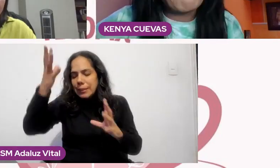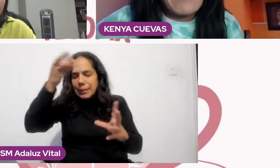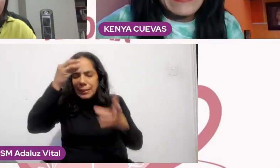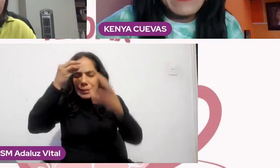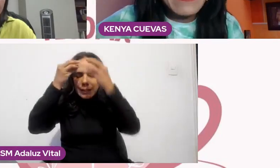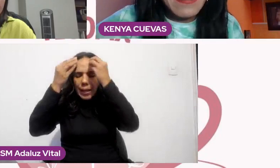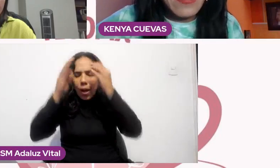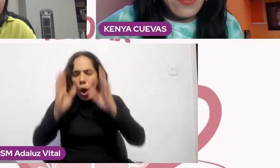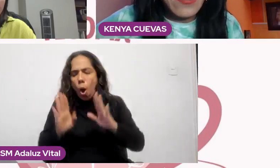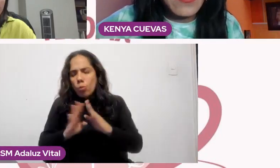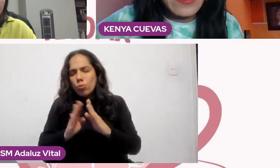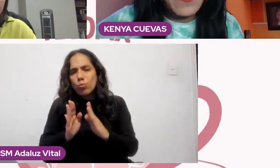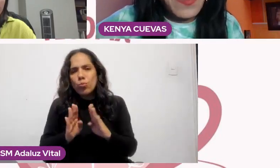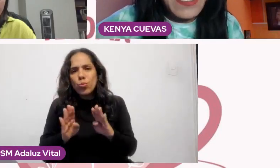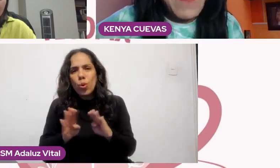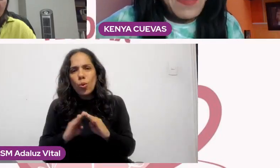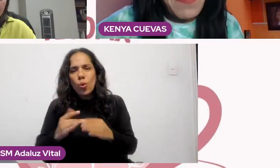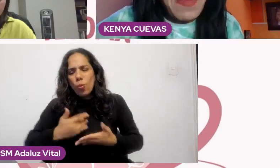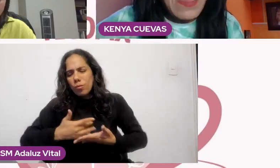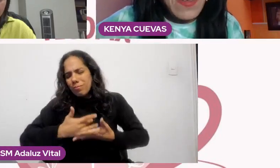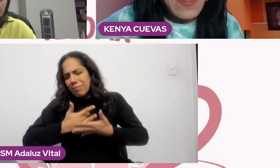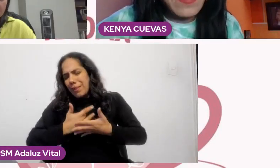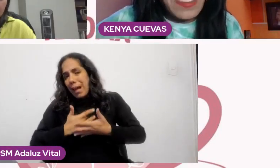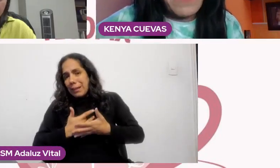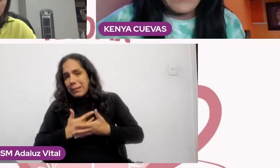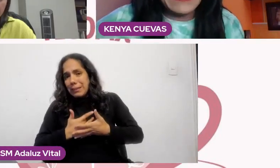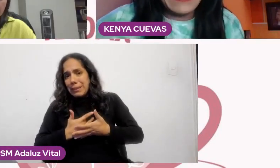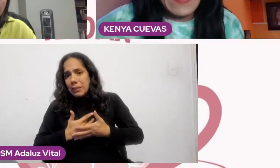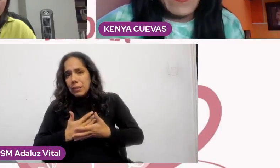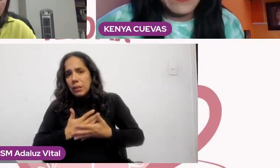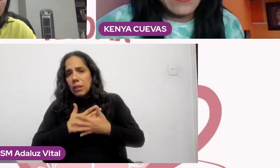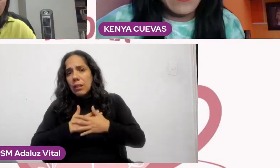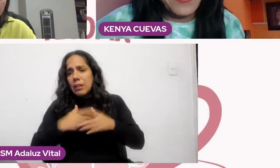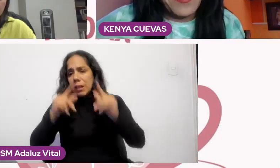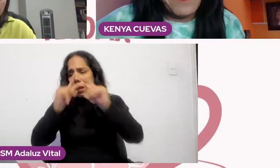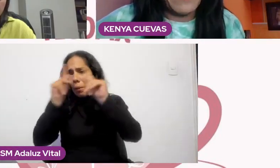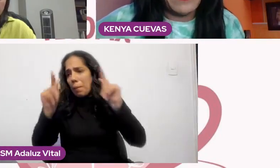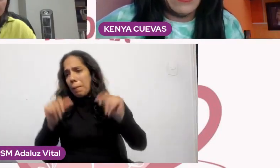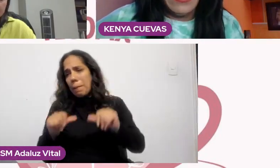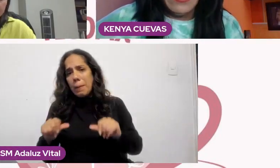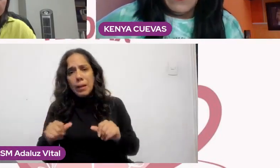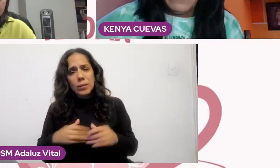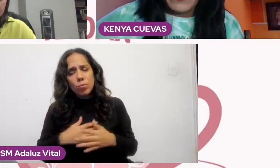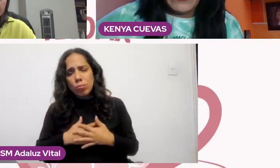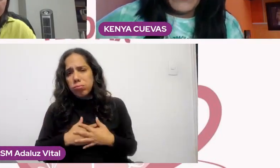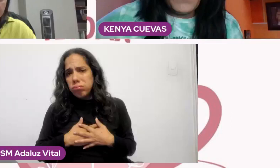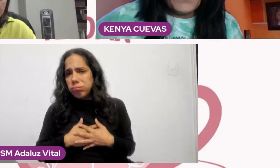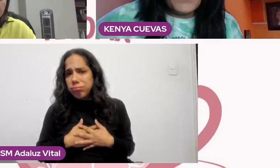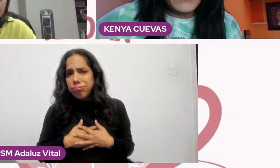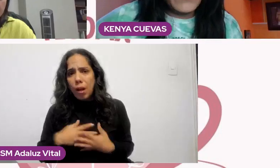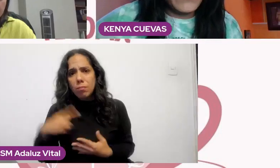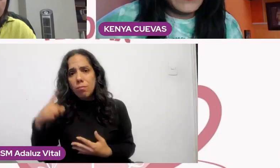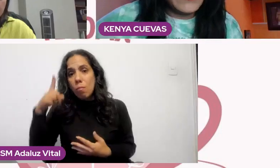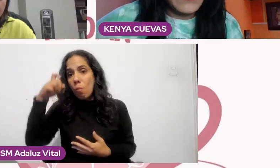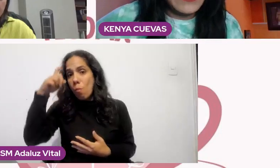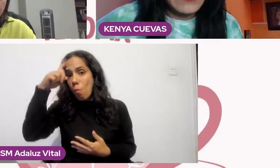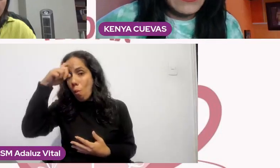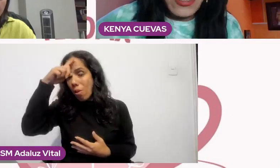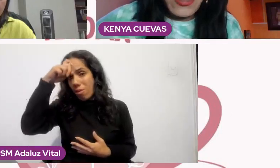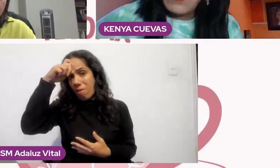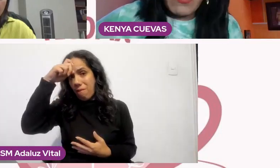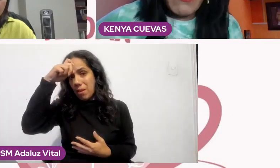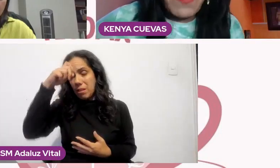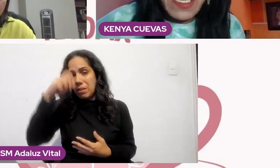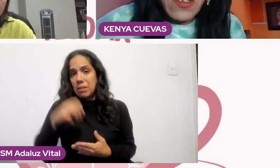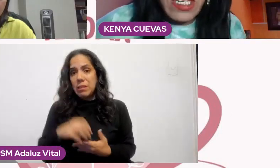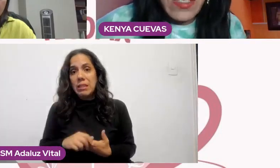momento de paz, ¿no? Después de haber vivido y presenciado el asesinato de Paola. Cuando yo empiezo con esta organización